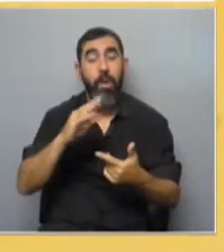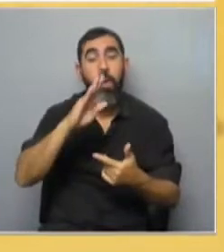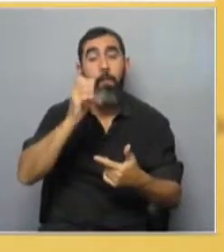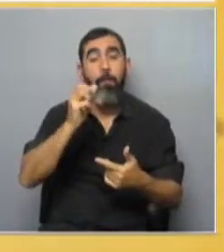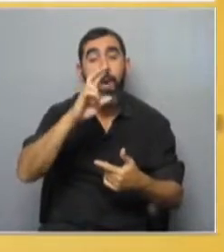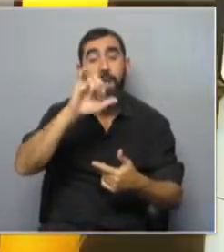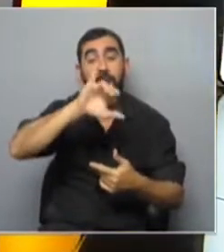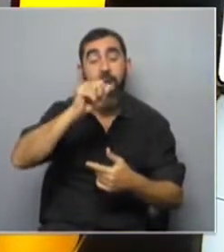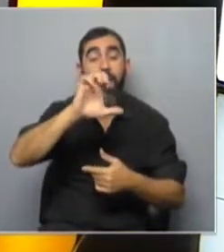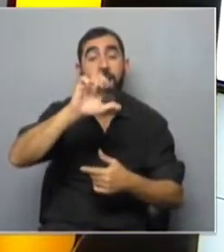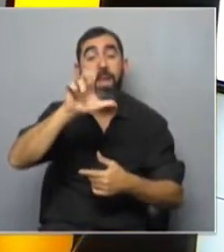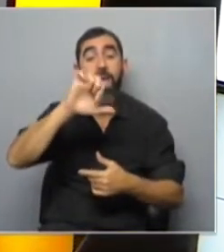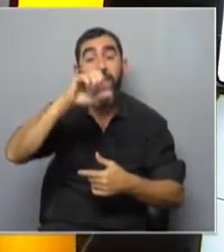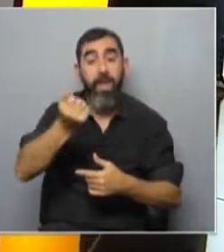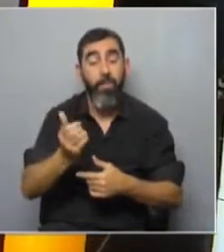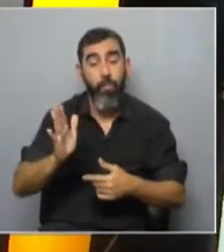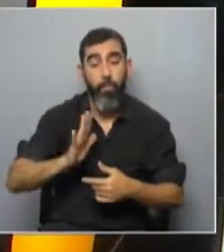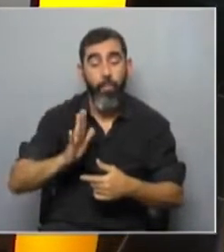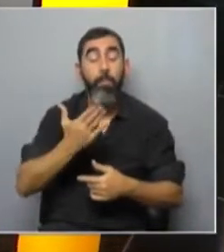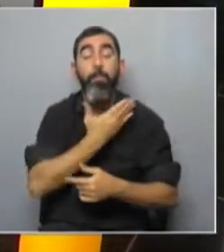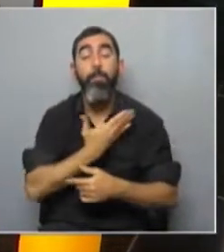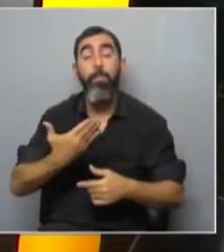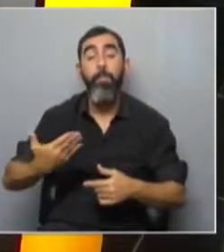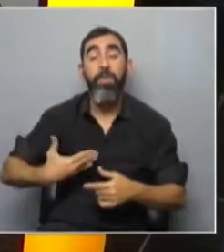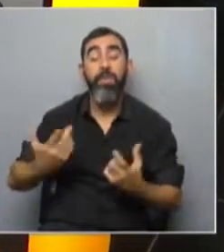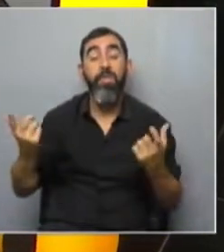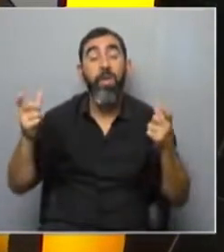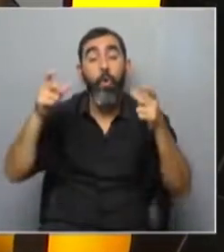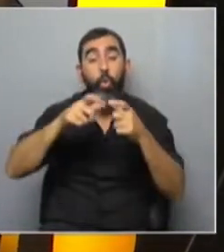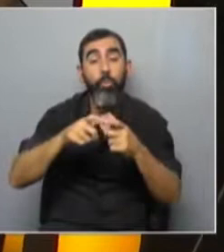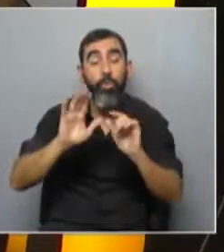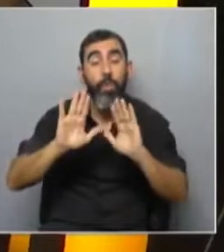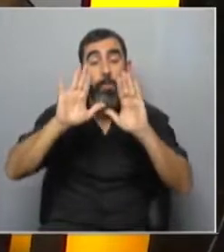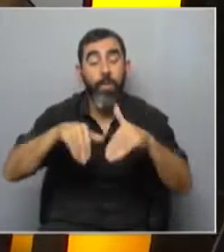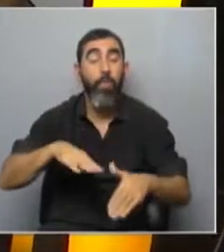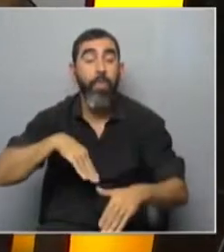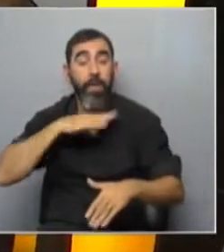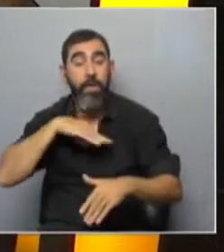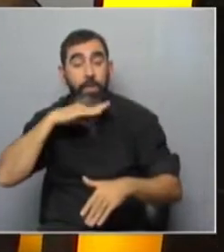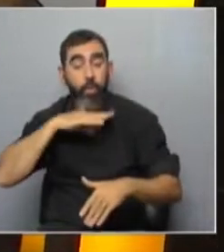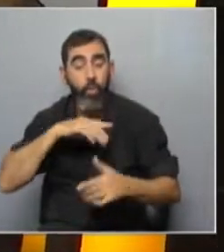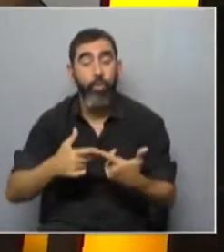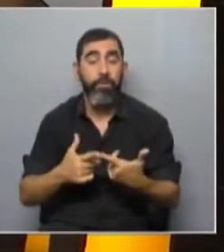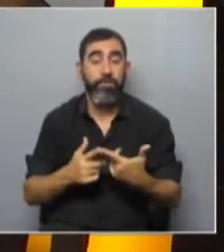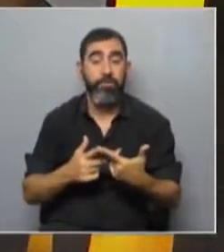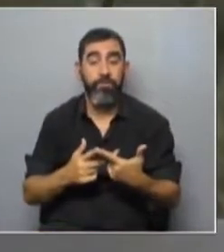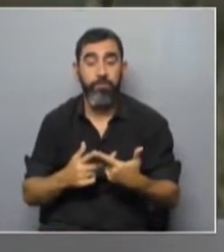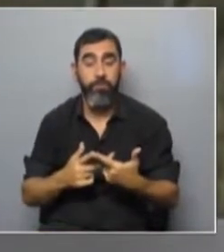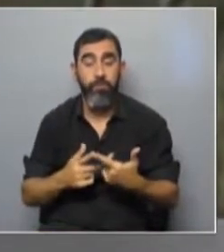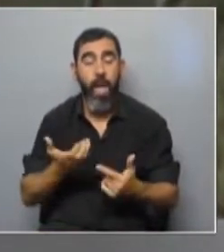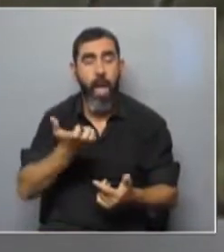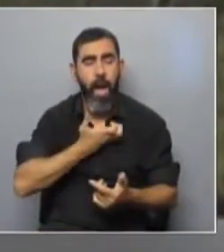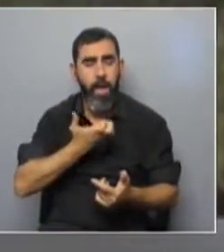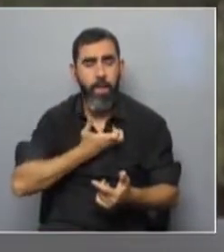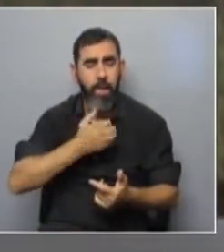era un presidente de la Comisión de Patrimonio de Canelones, el alcalde